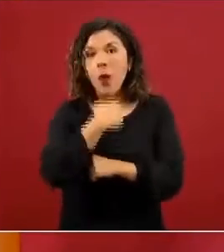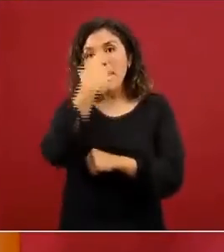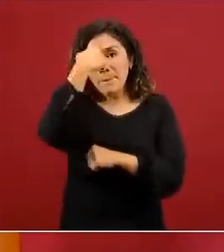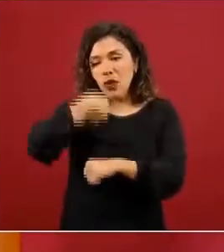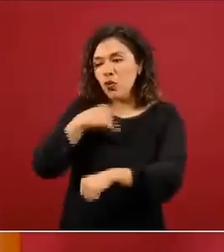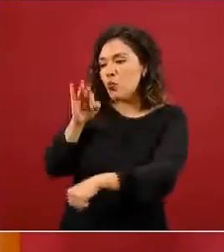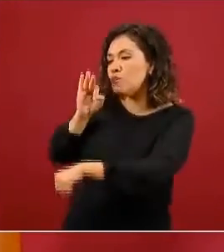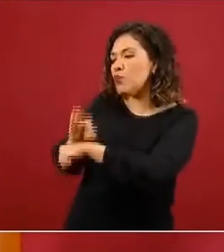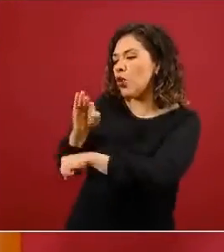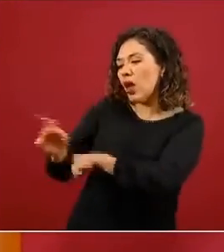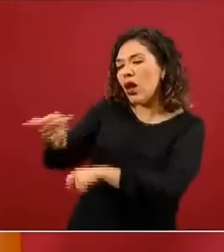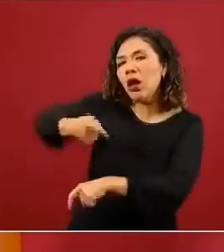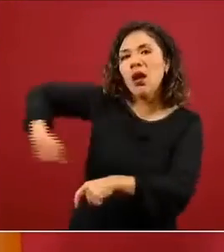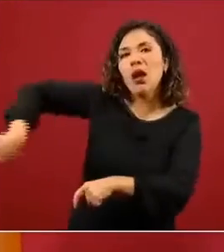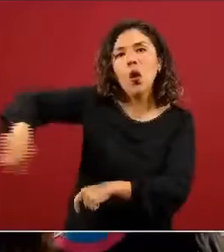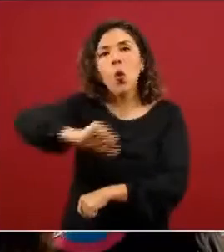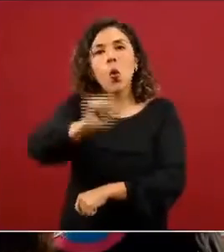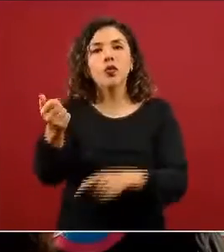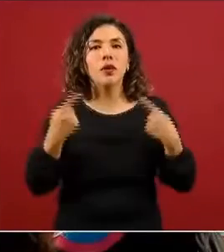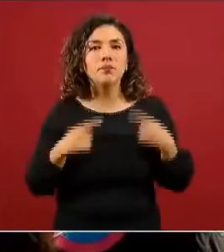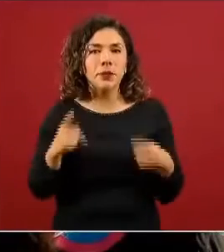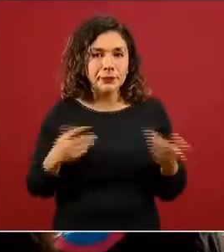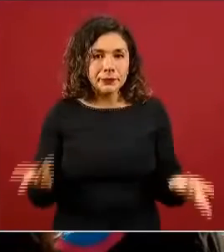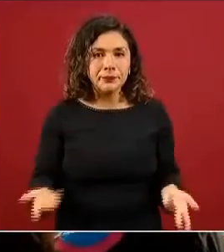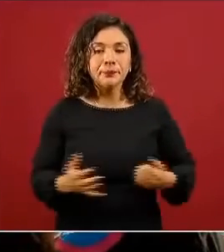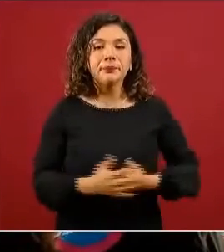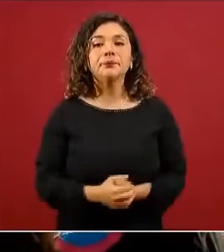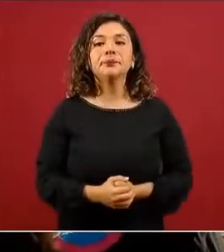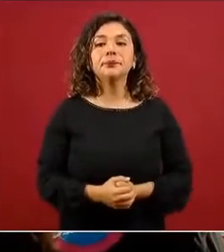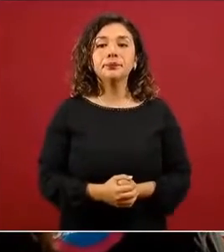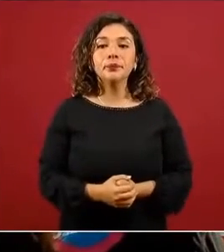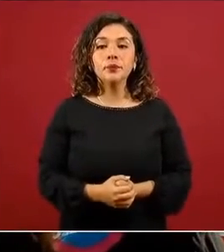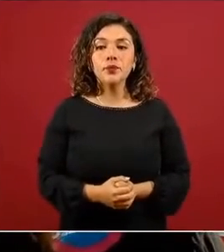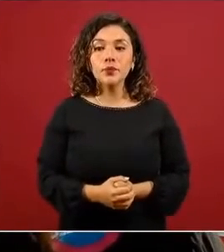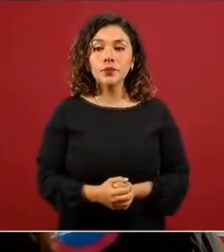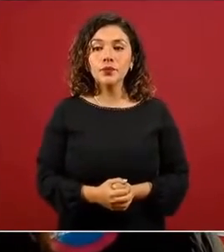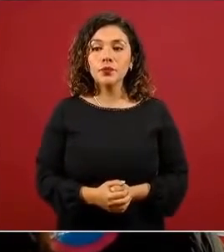también protegemos a otras personas. La siguiente.